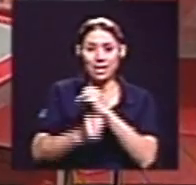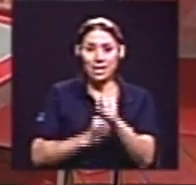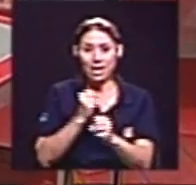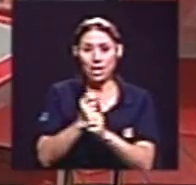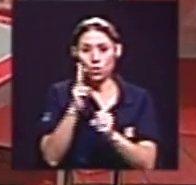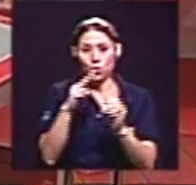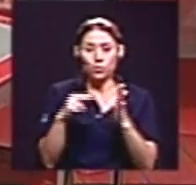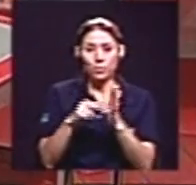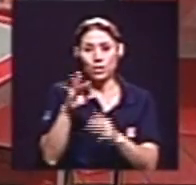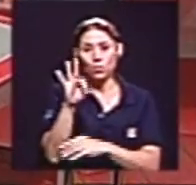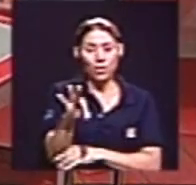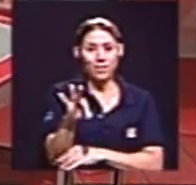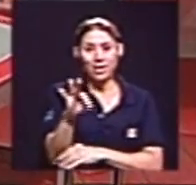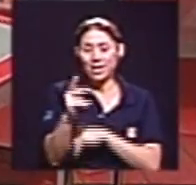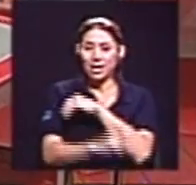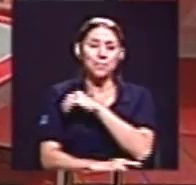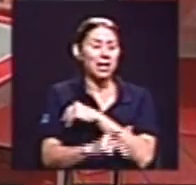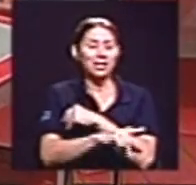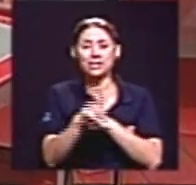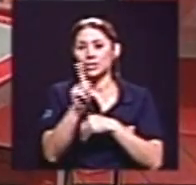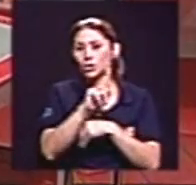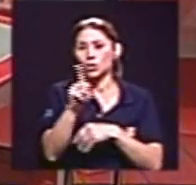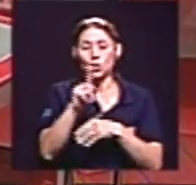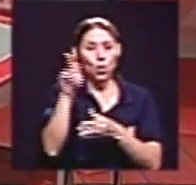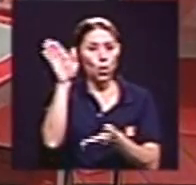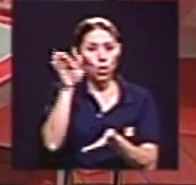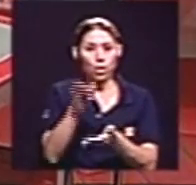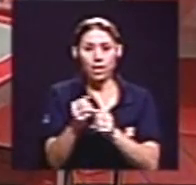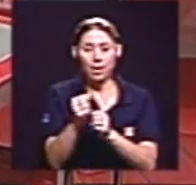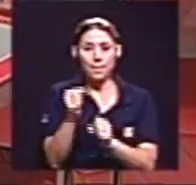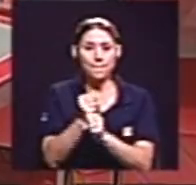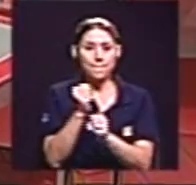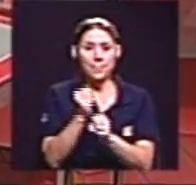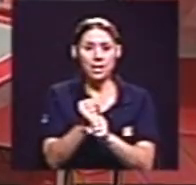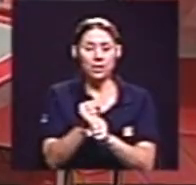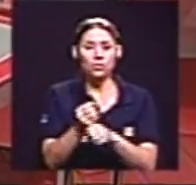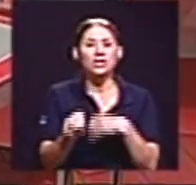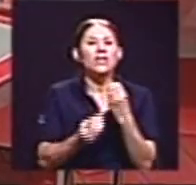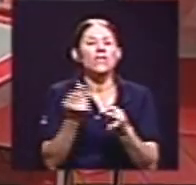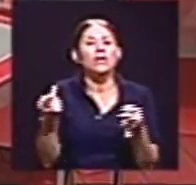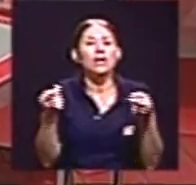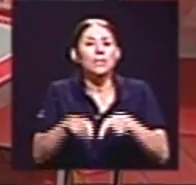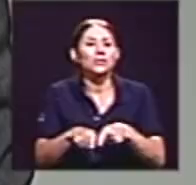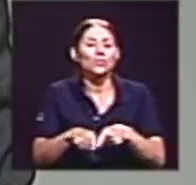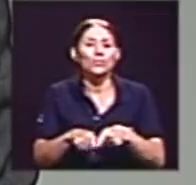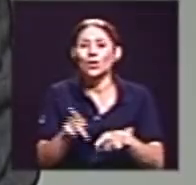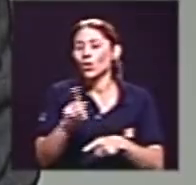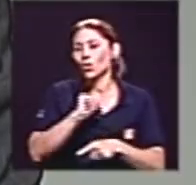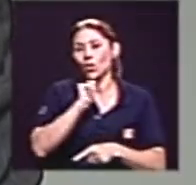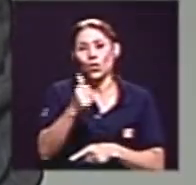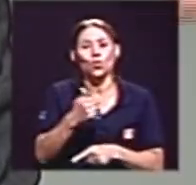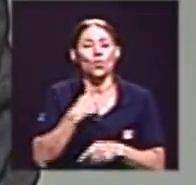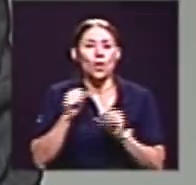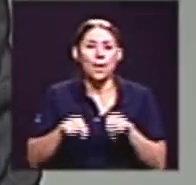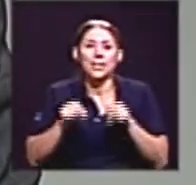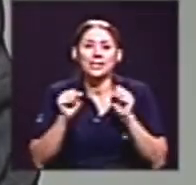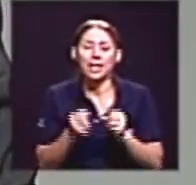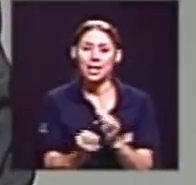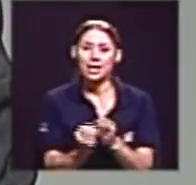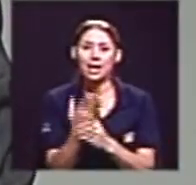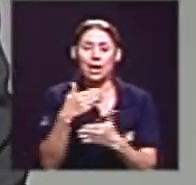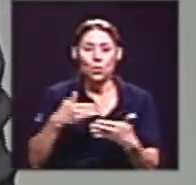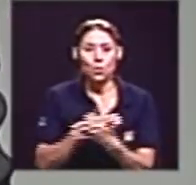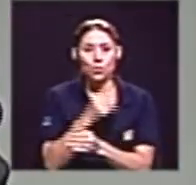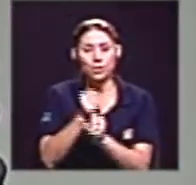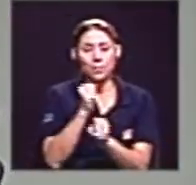Es decir, el problema del aumento en la tasa de desempleo es fundamentalmente que no tuvo la capacidad de generar nuevos empleos para esa fuerza de trabajo